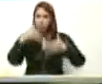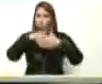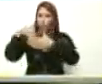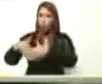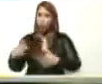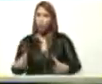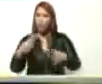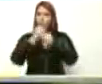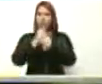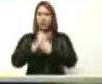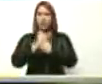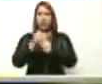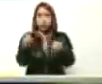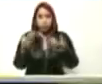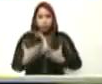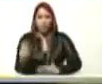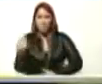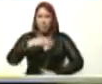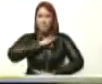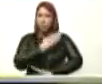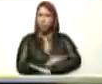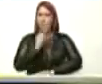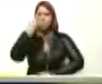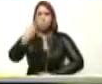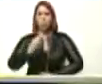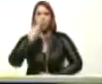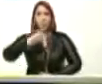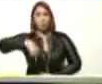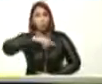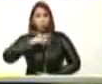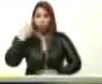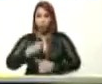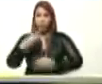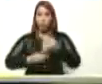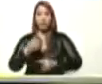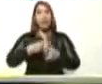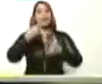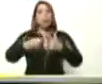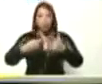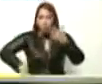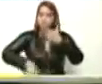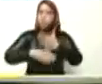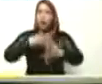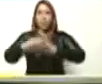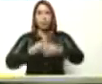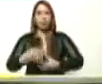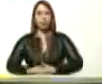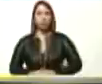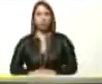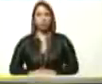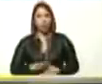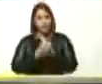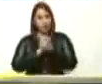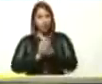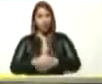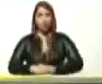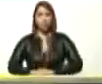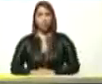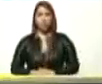confianza y nos ha dado más poder político para que lo hagamos entonces vamos a hacerlo compañero